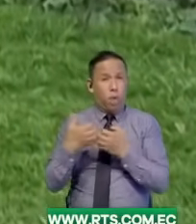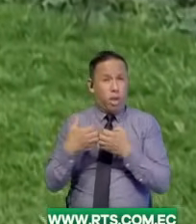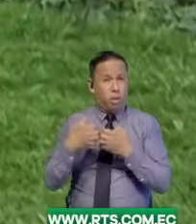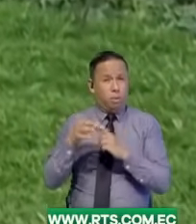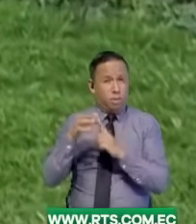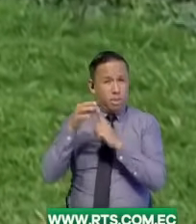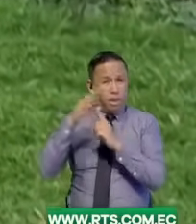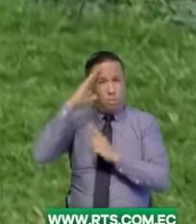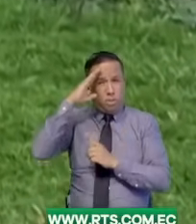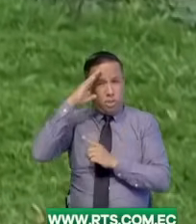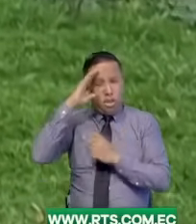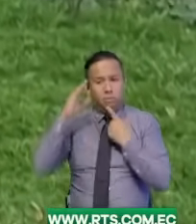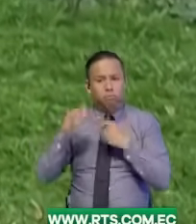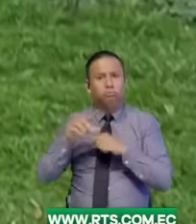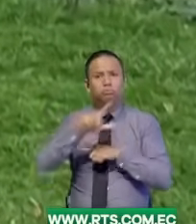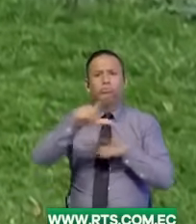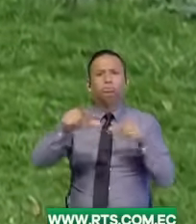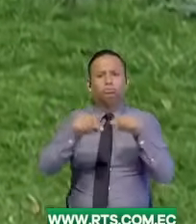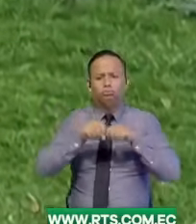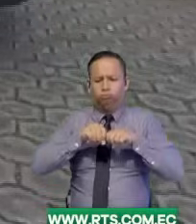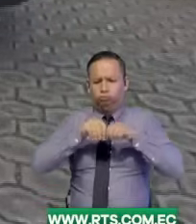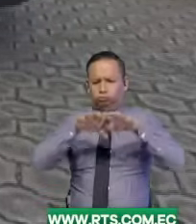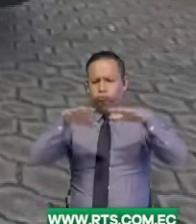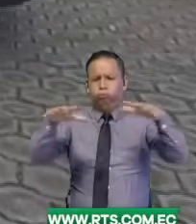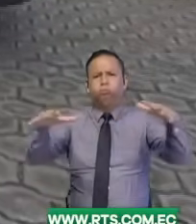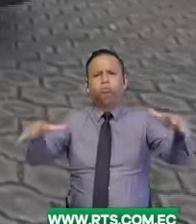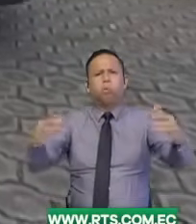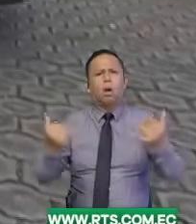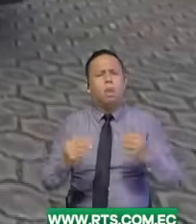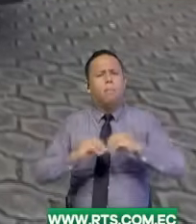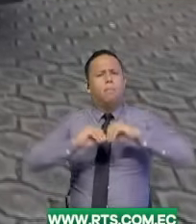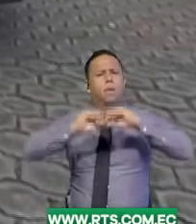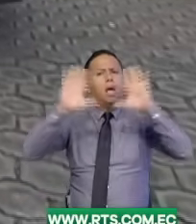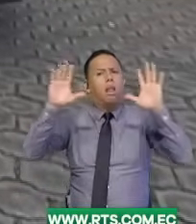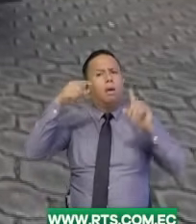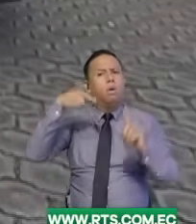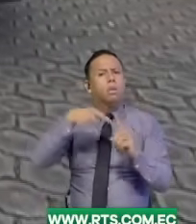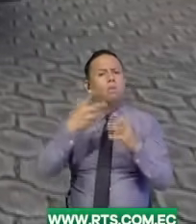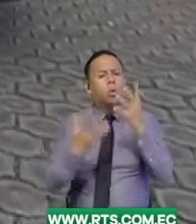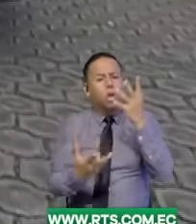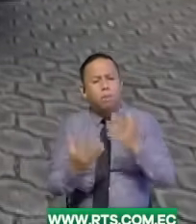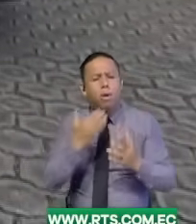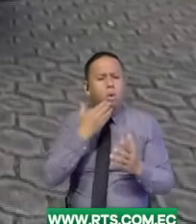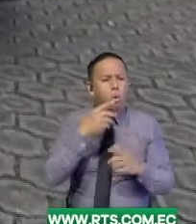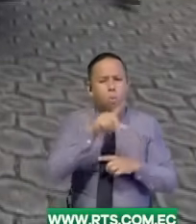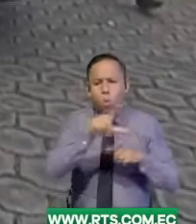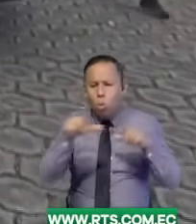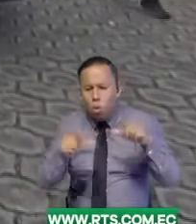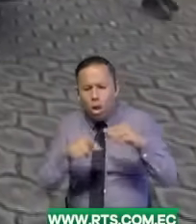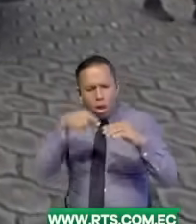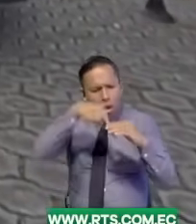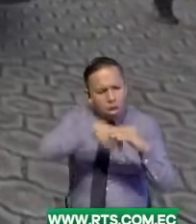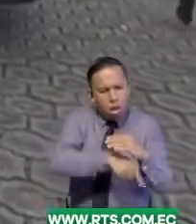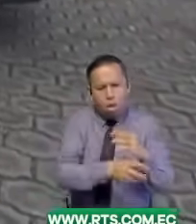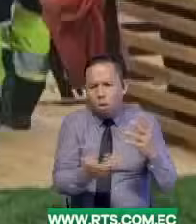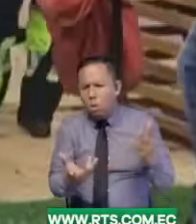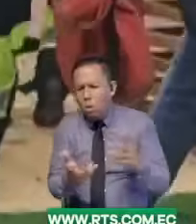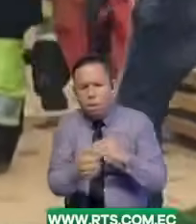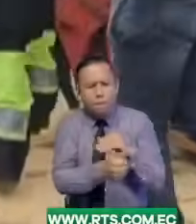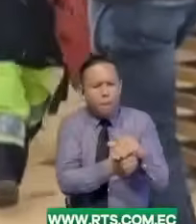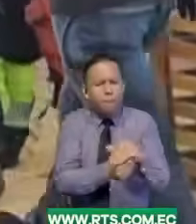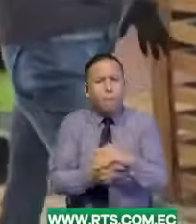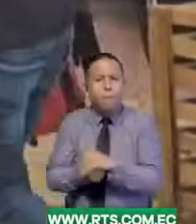Nacional realizaron un barrido en la zona desde tempranas horas de la mañana para encontrar posibles túneles o covachas en el interior de la quebrada que